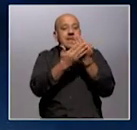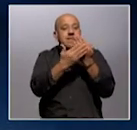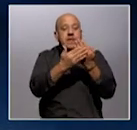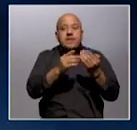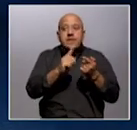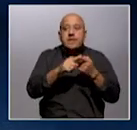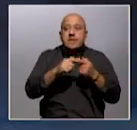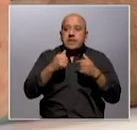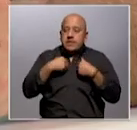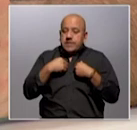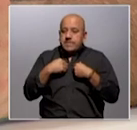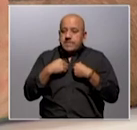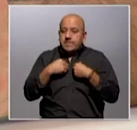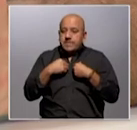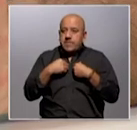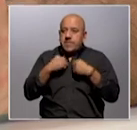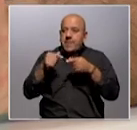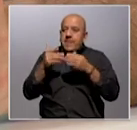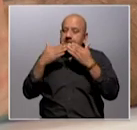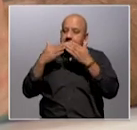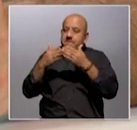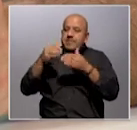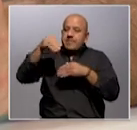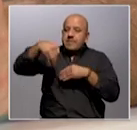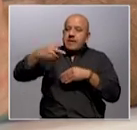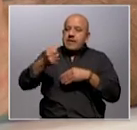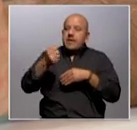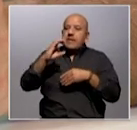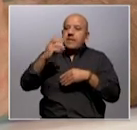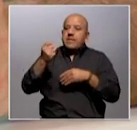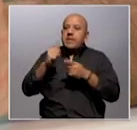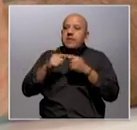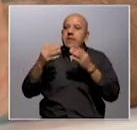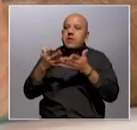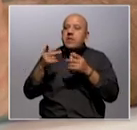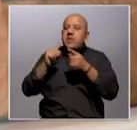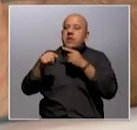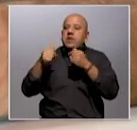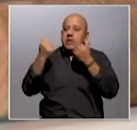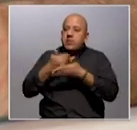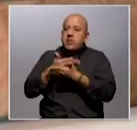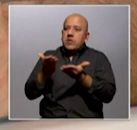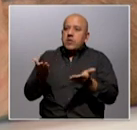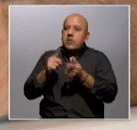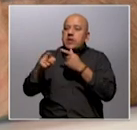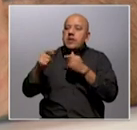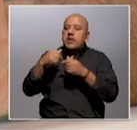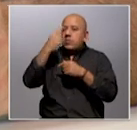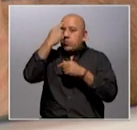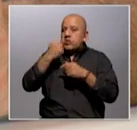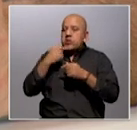se lo pregunté digamos en su caso bámaca que ahora está con su exposición macachín en artes visuales